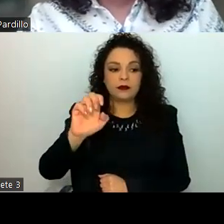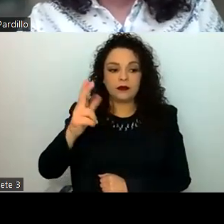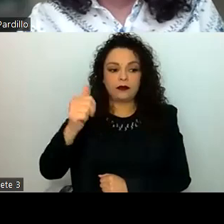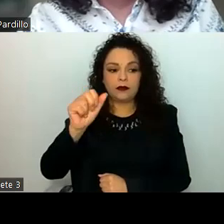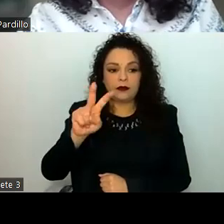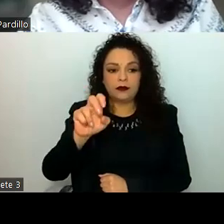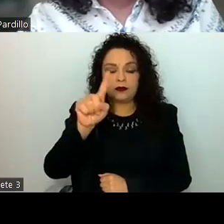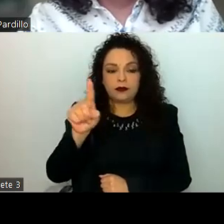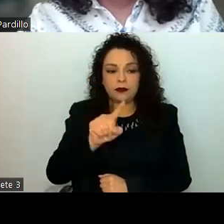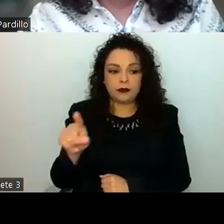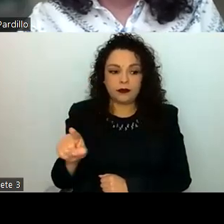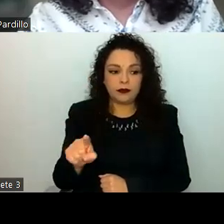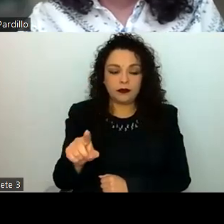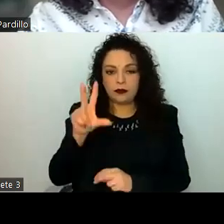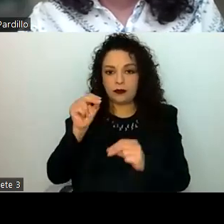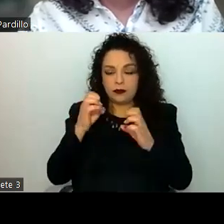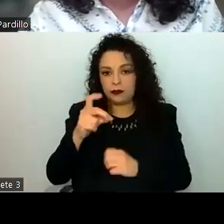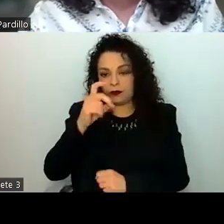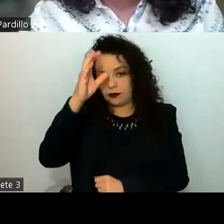Chávez en contra.